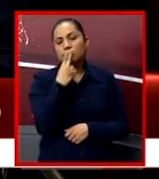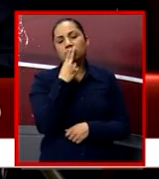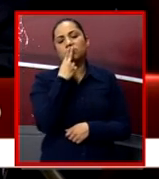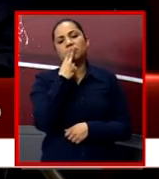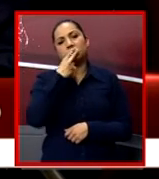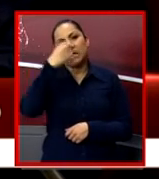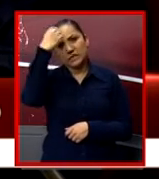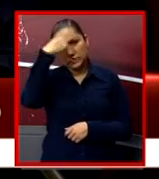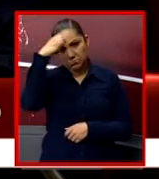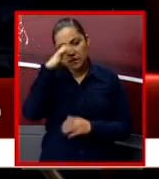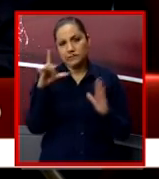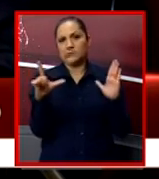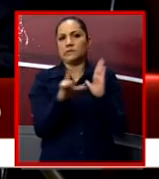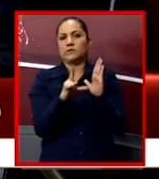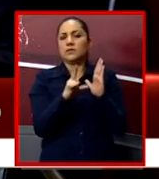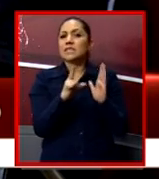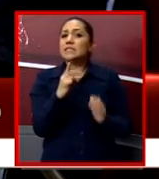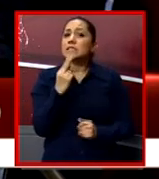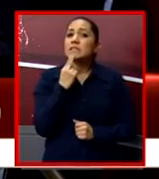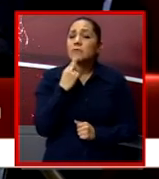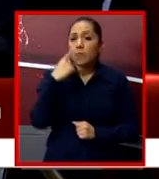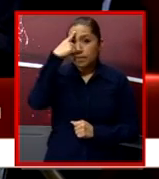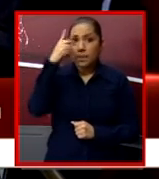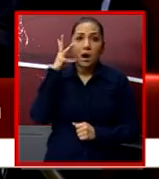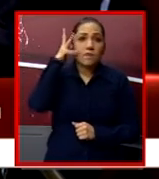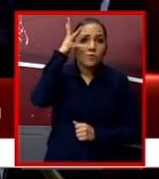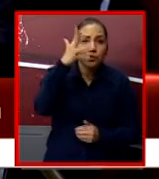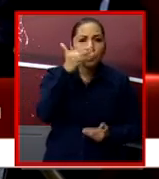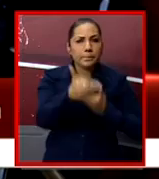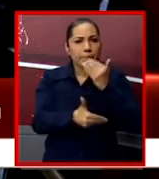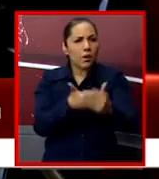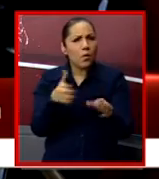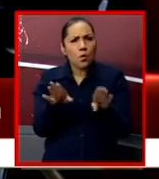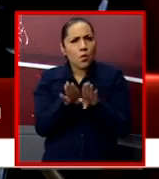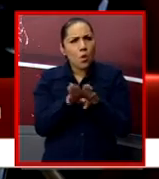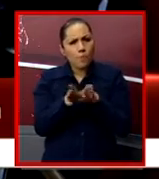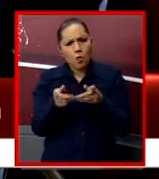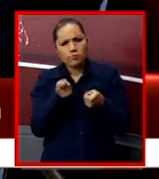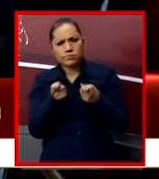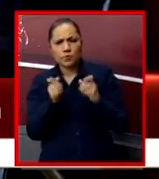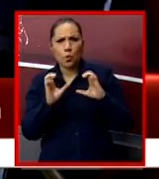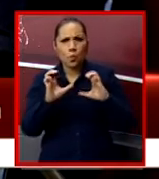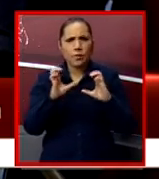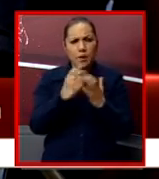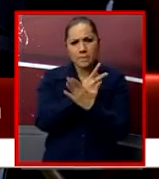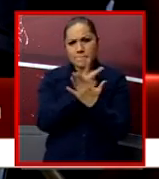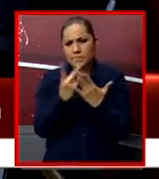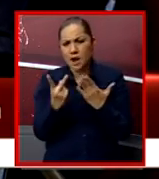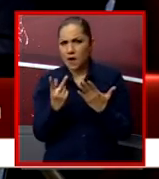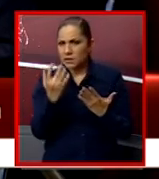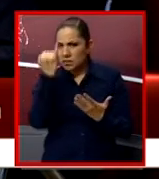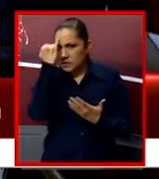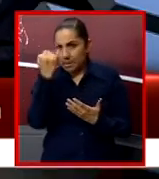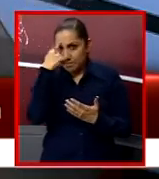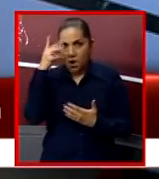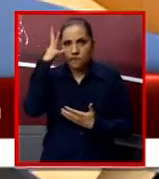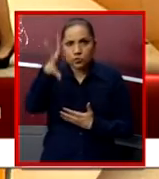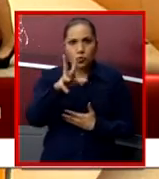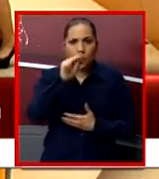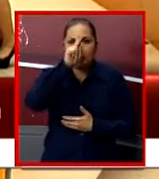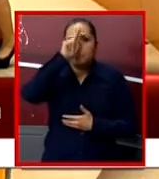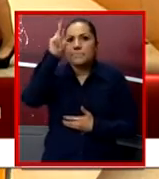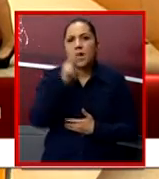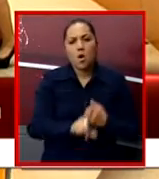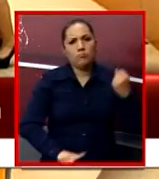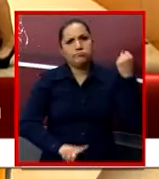servir para poder prever este tipo de situaciones y que en el futuro no suframos tantos daños.